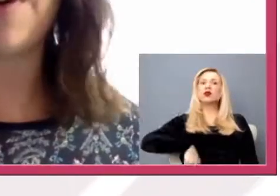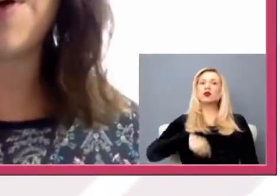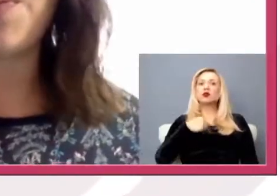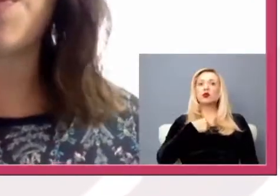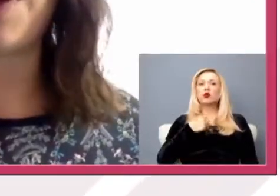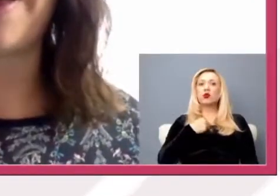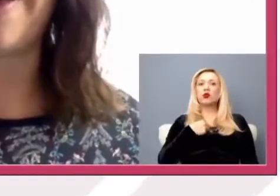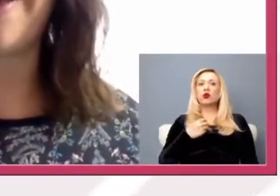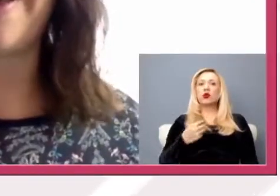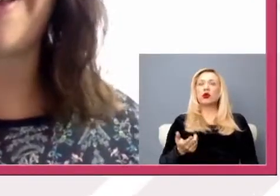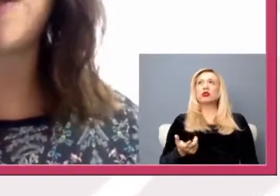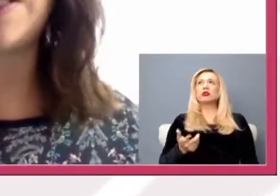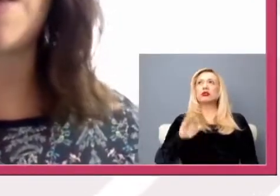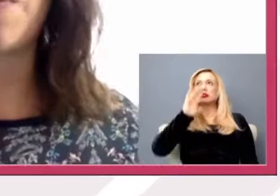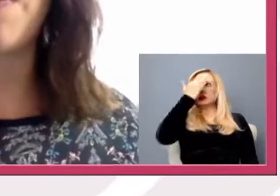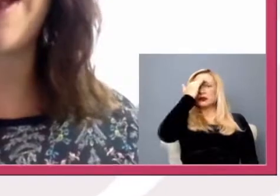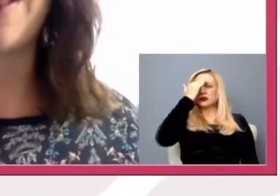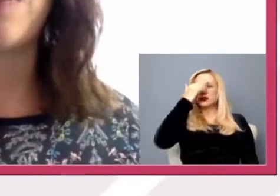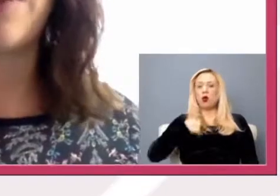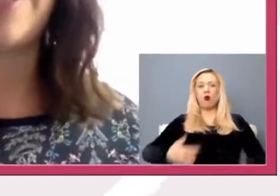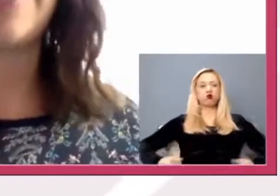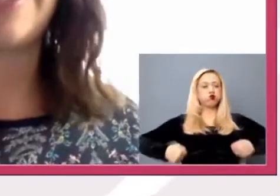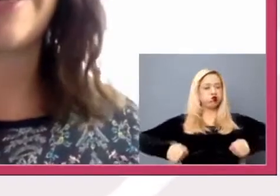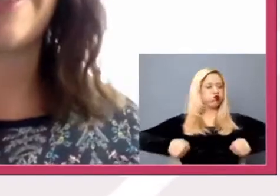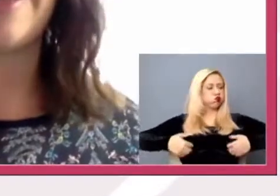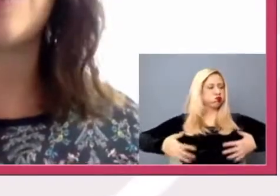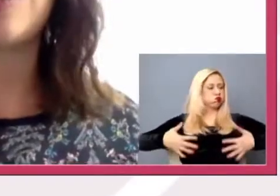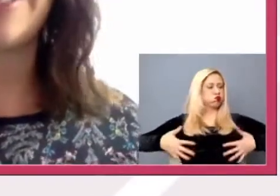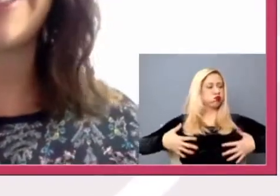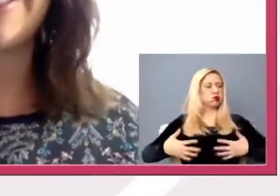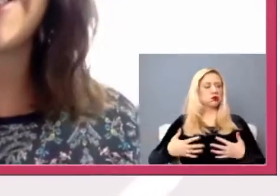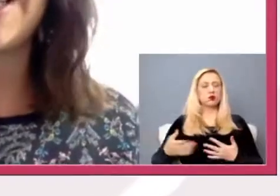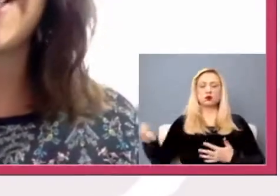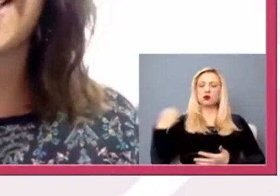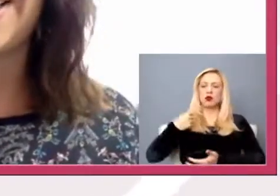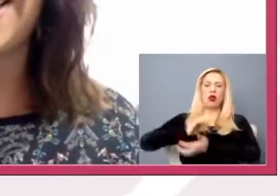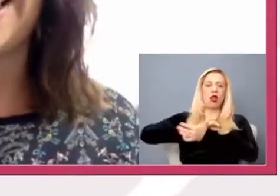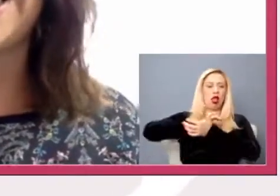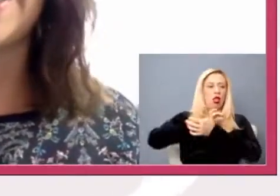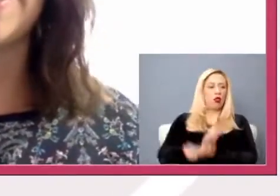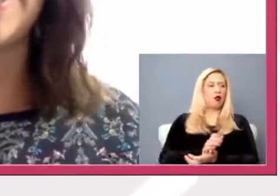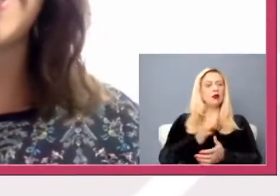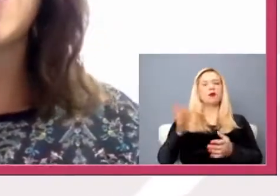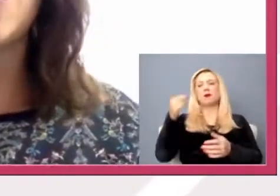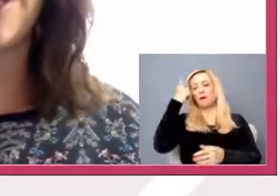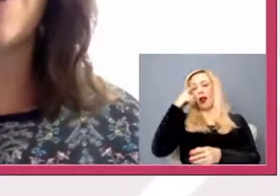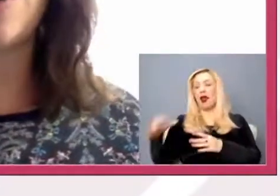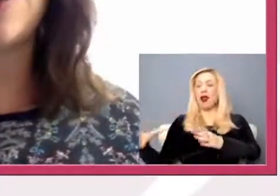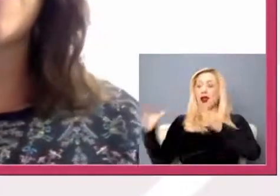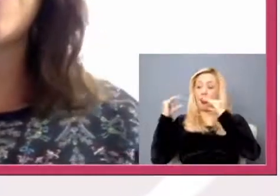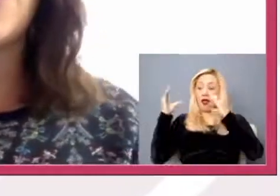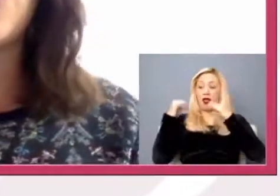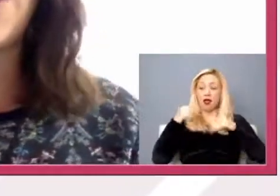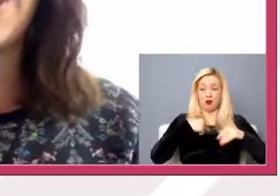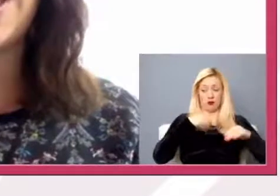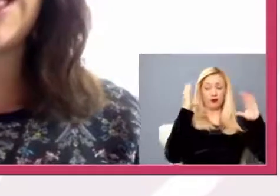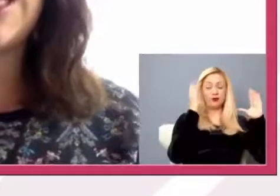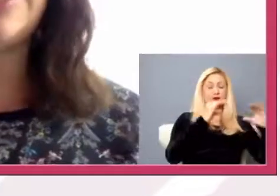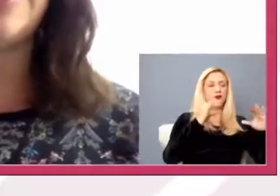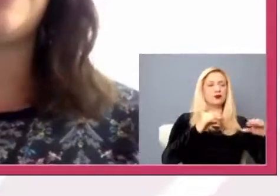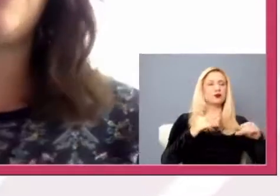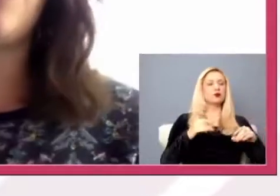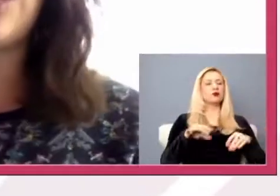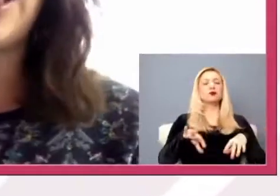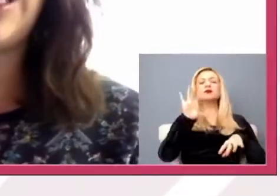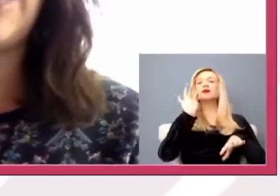¿no? Porque los estaban preparando para ser, digamos, talleristas y en esta selección él y otra persona no quedan y